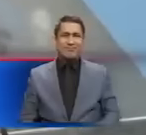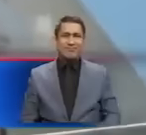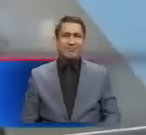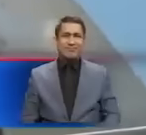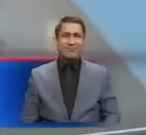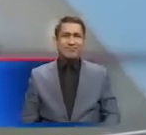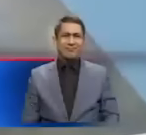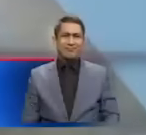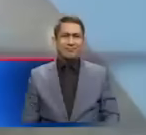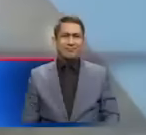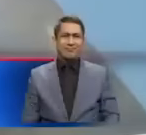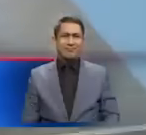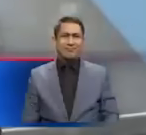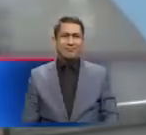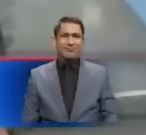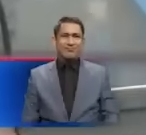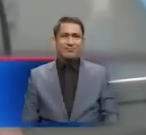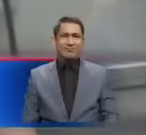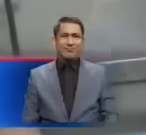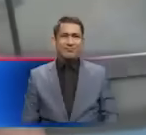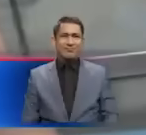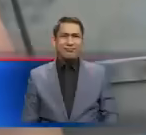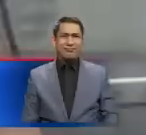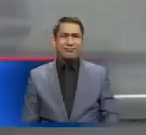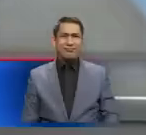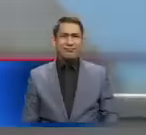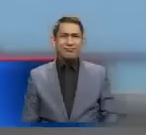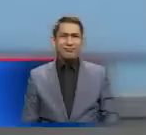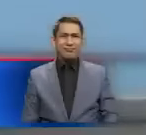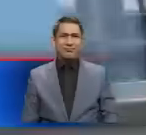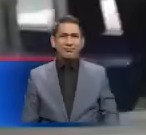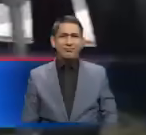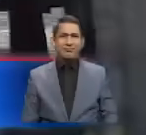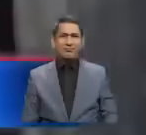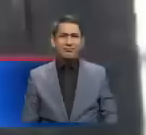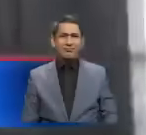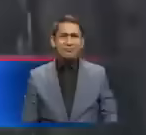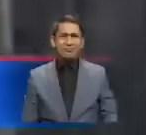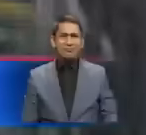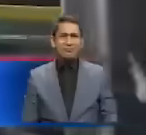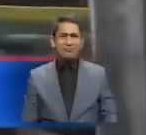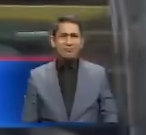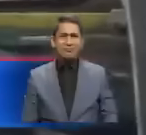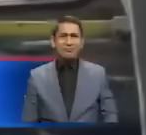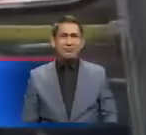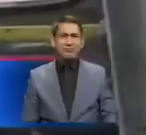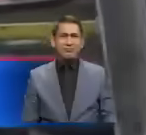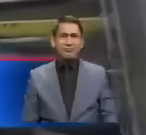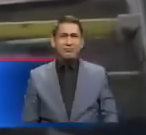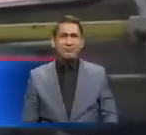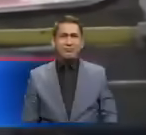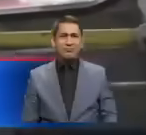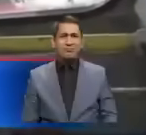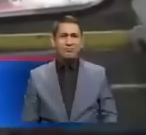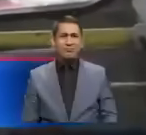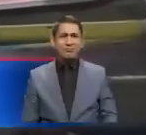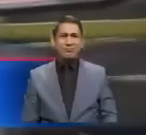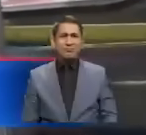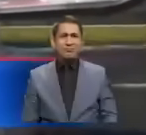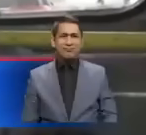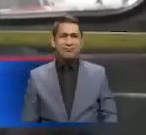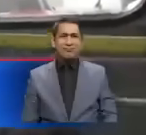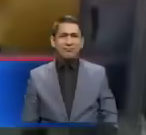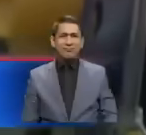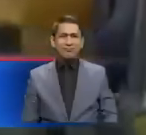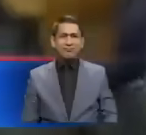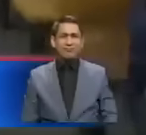veas cómo se trabaja. Mira, a mí, hoy en día joven de esta manera ganándose la vida. Sana y honradamente, amigo. Mira cómo